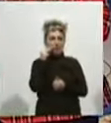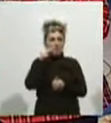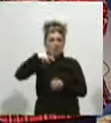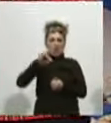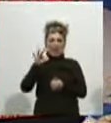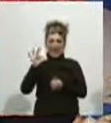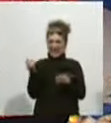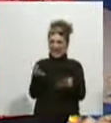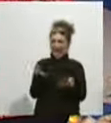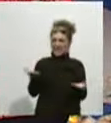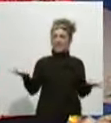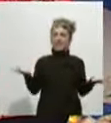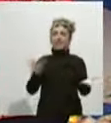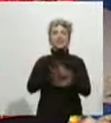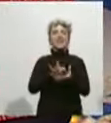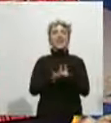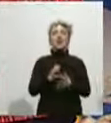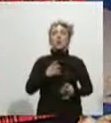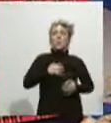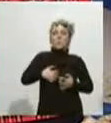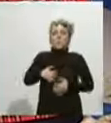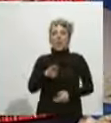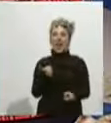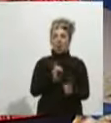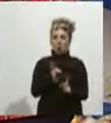es? Tranquilo que no pica. A ver.